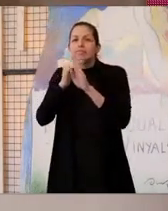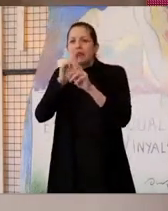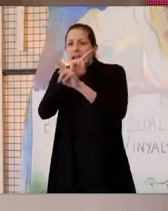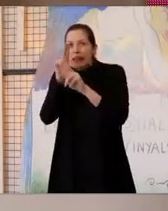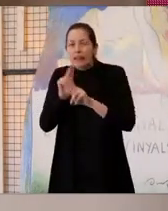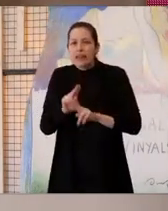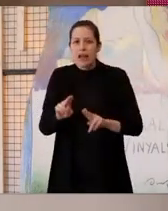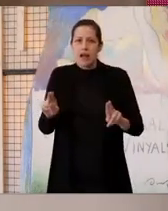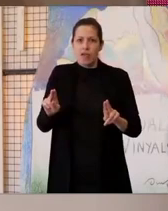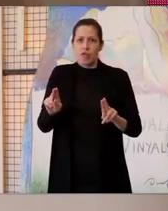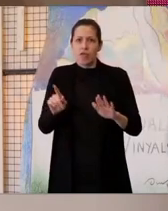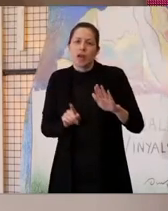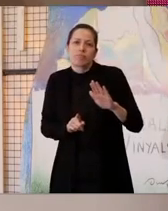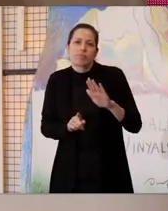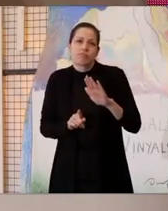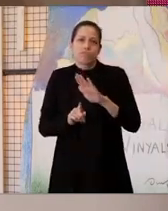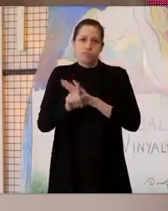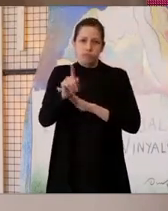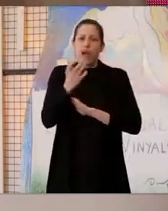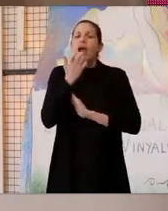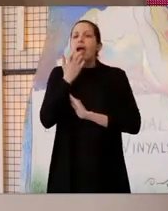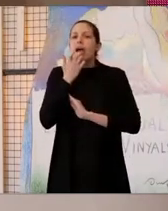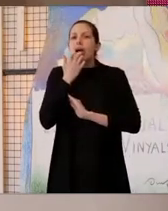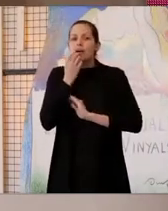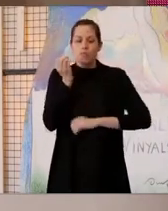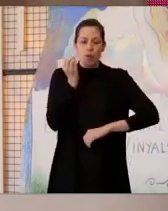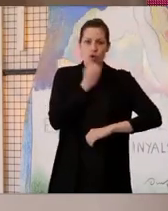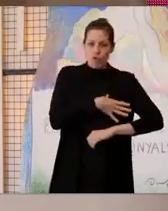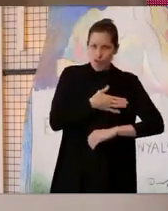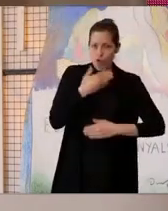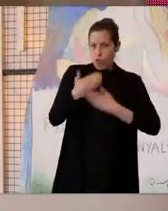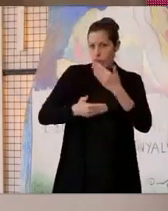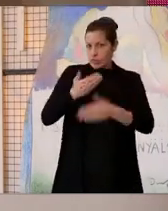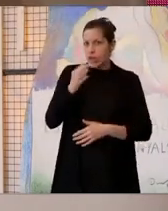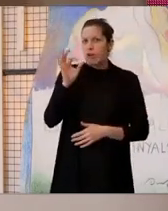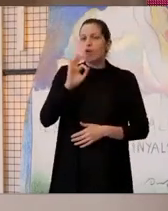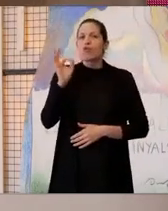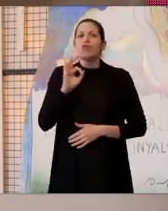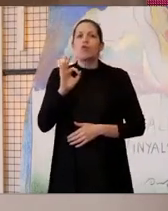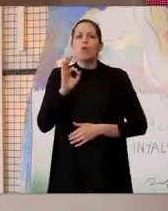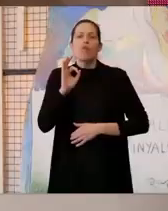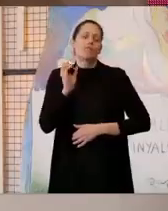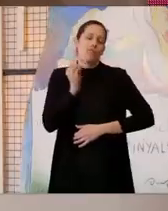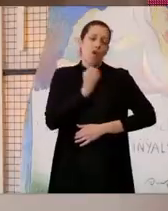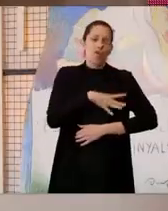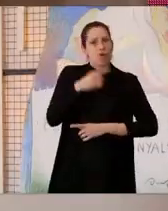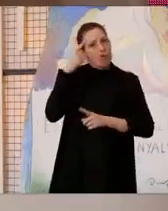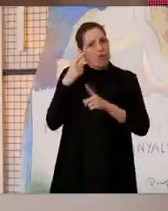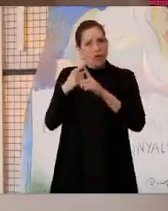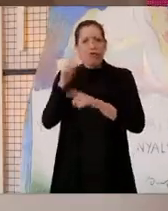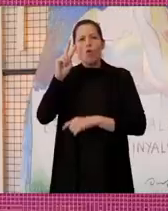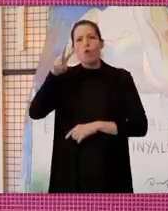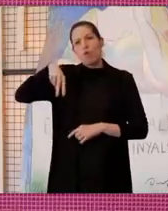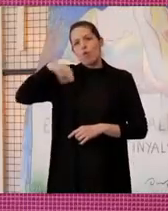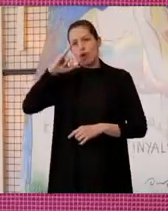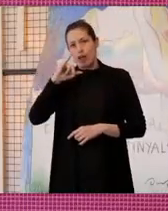el fondo de desarrollo o el fondo para ayuda de los niños unicef y entonces conseguimos eso